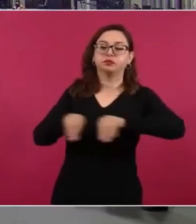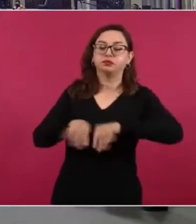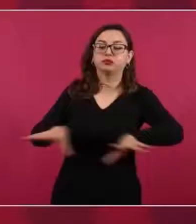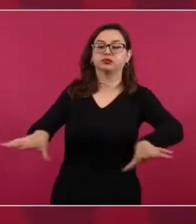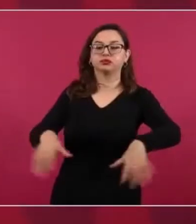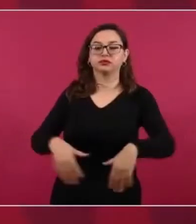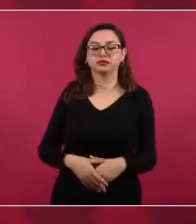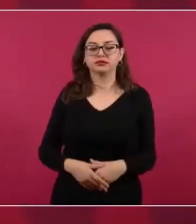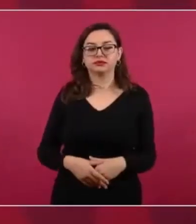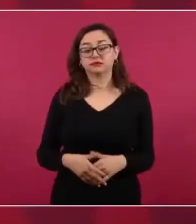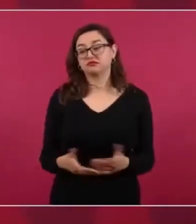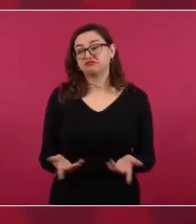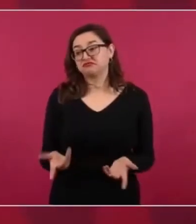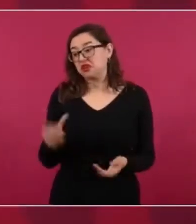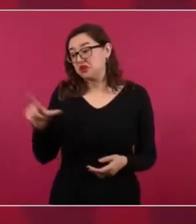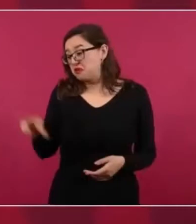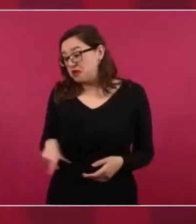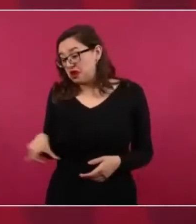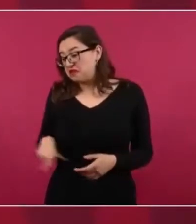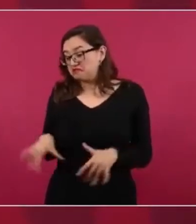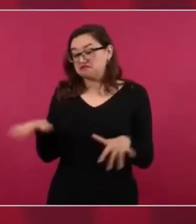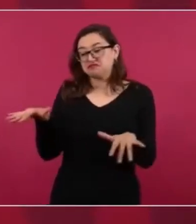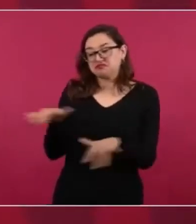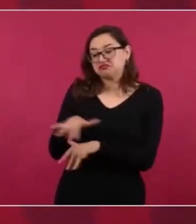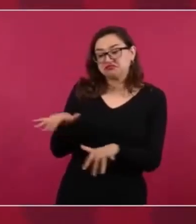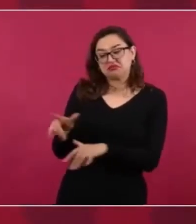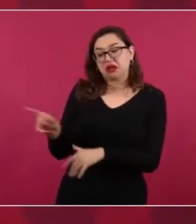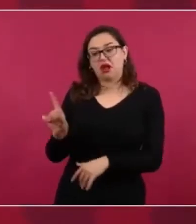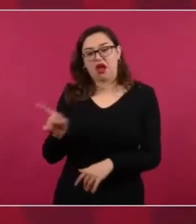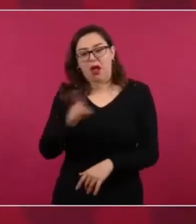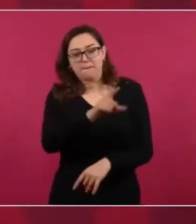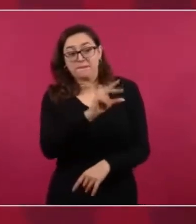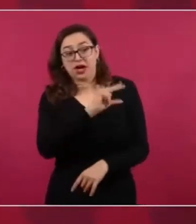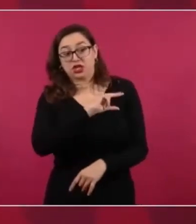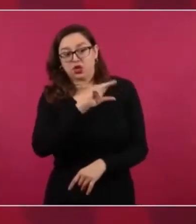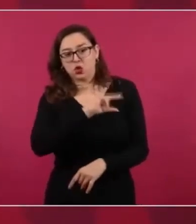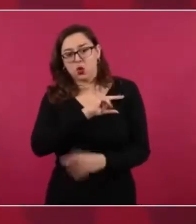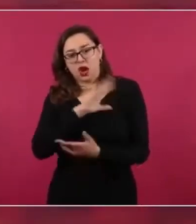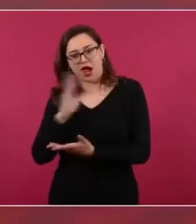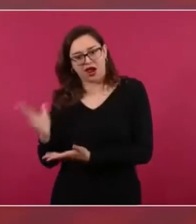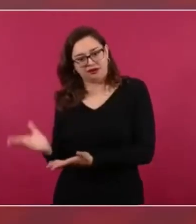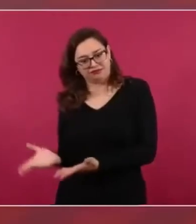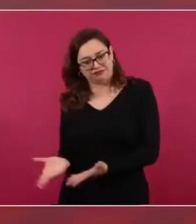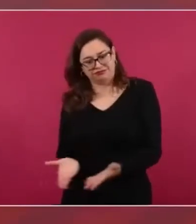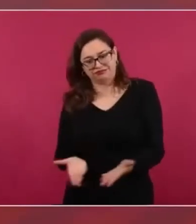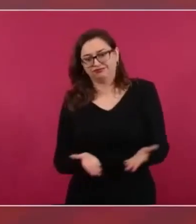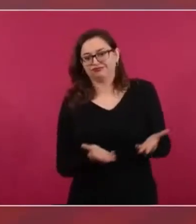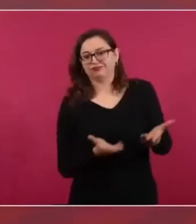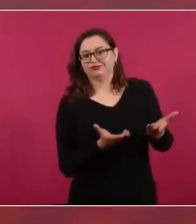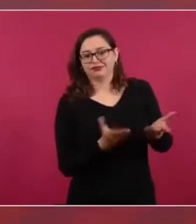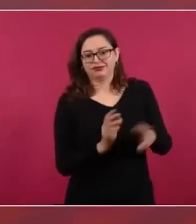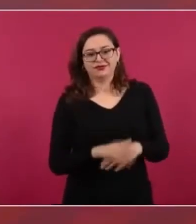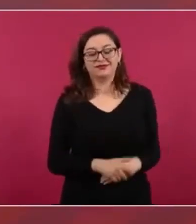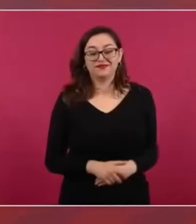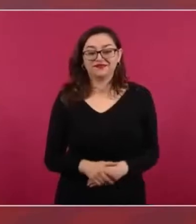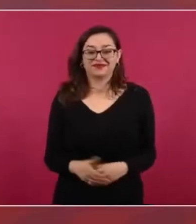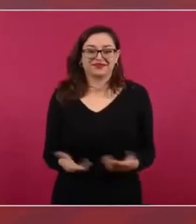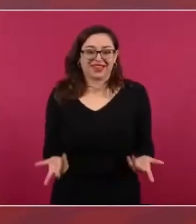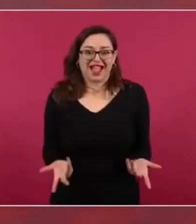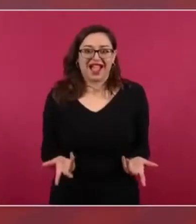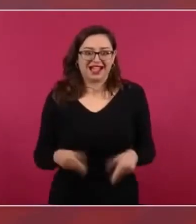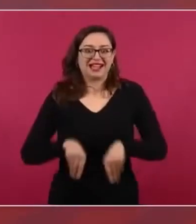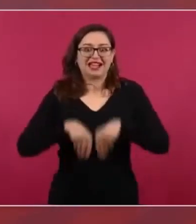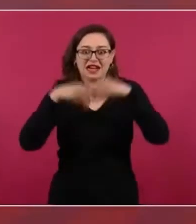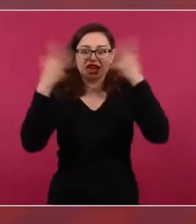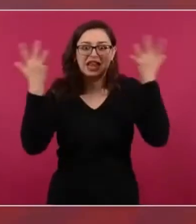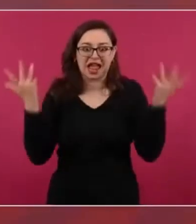Pues claro, ¿cómo no vamos a querer la excelencia educativa, la calidad